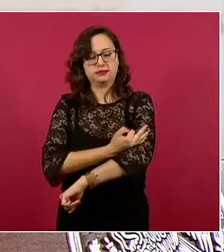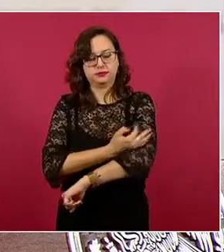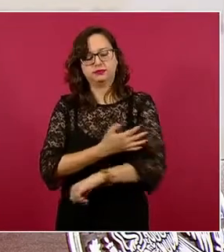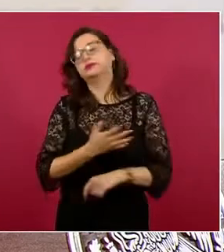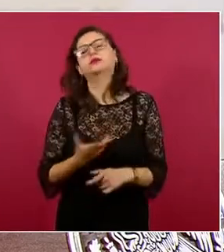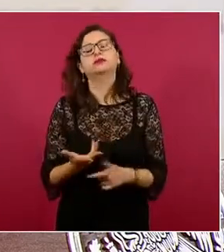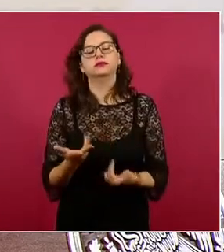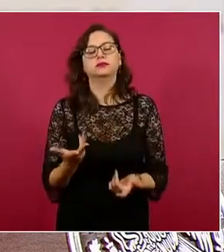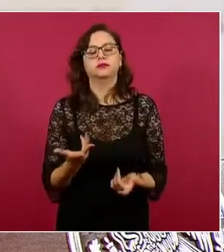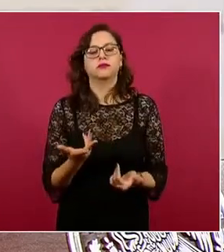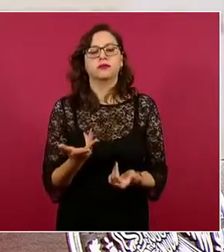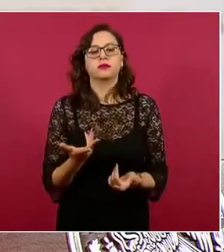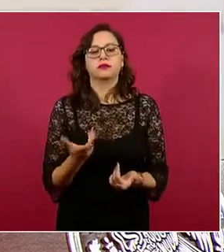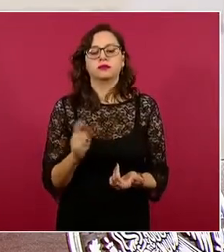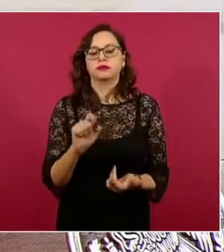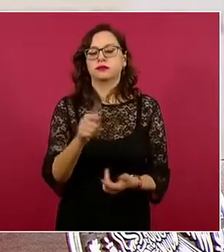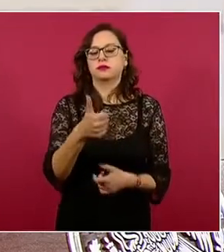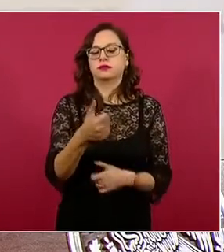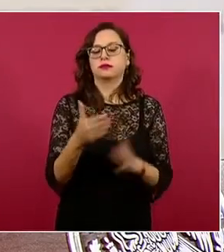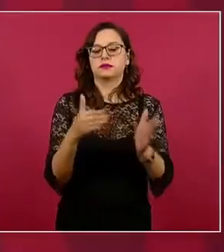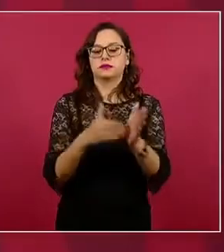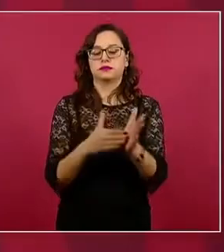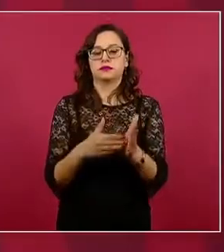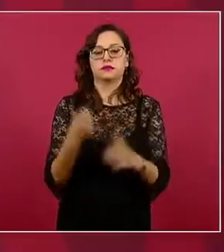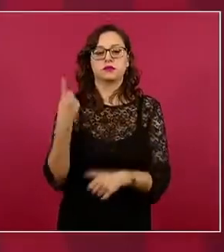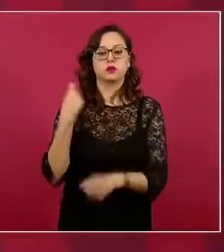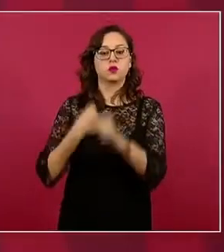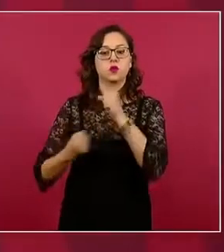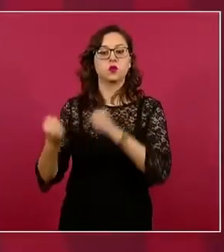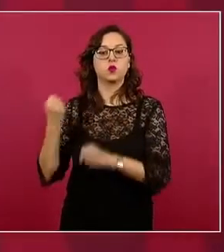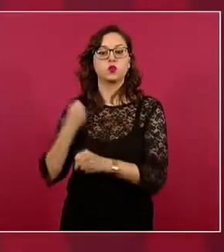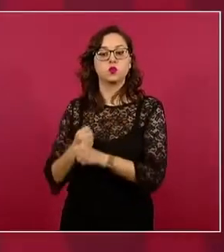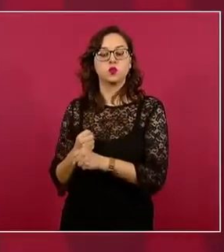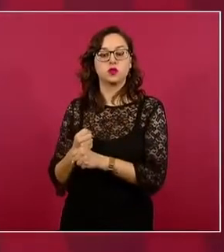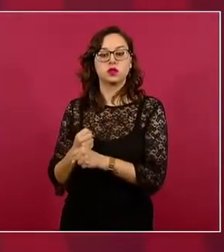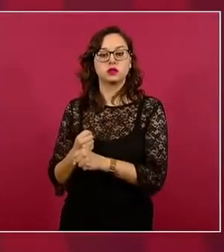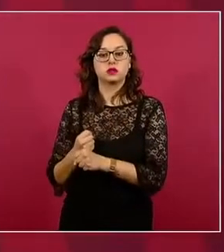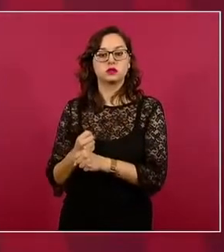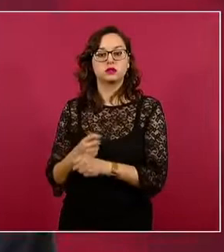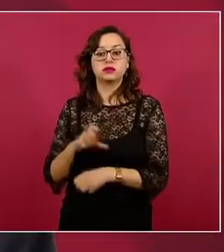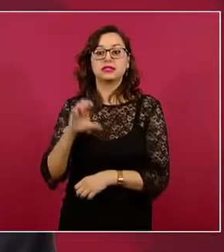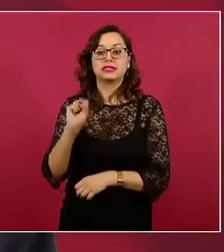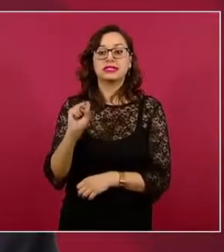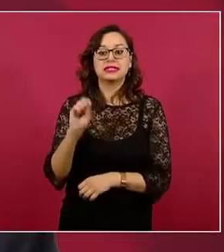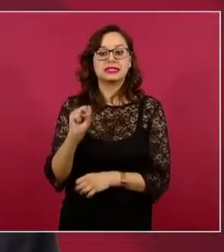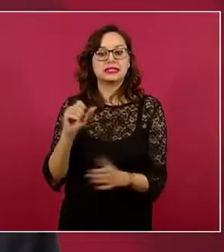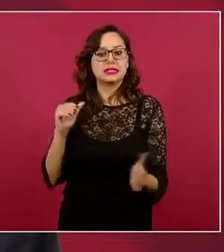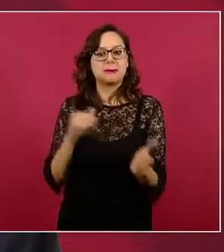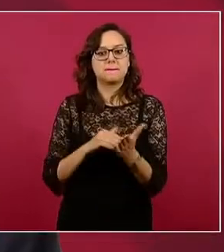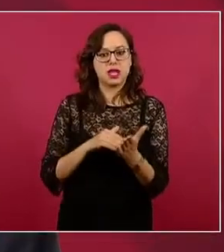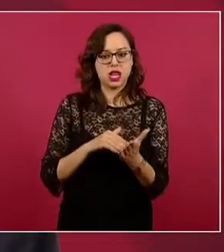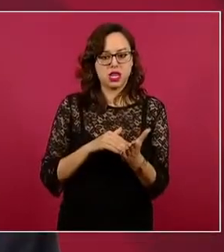El año pasado, solo las escuelas nuestras fueron más de 60 mil,